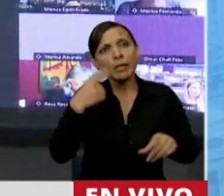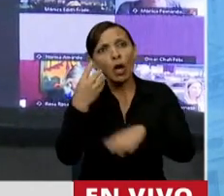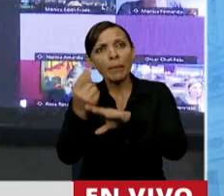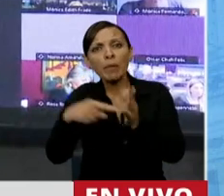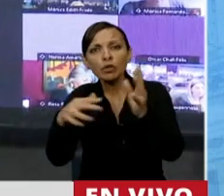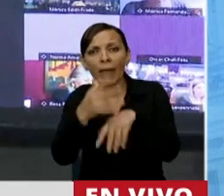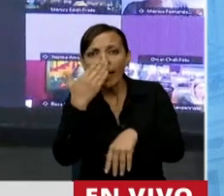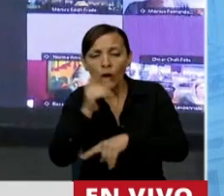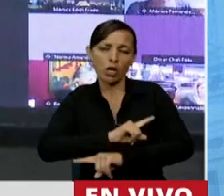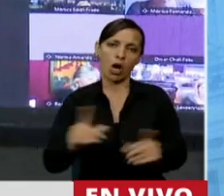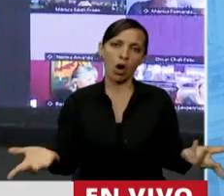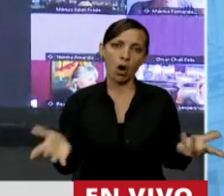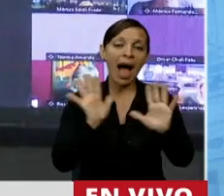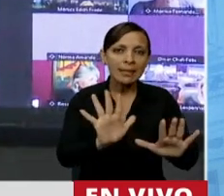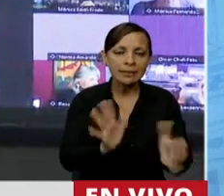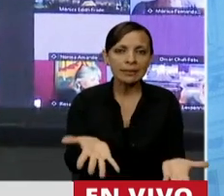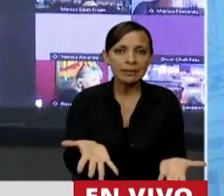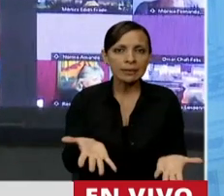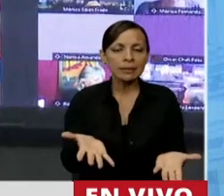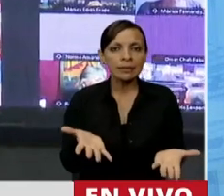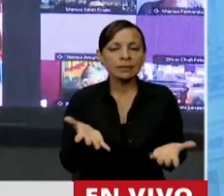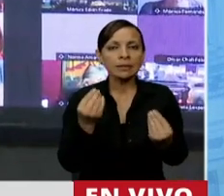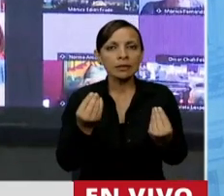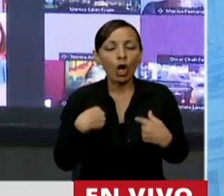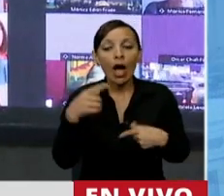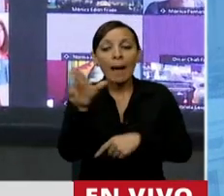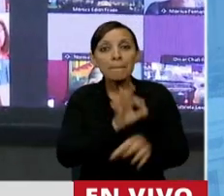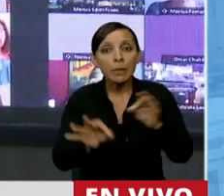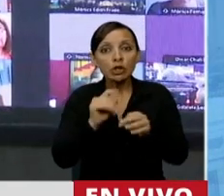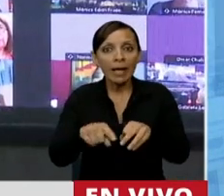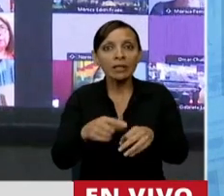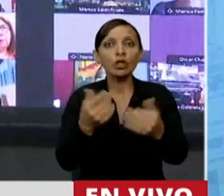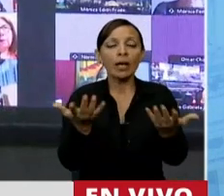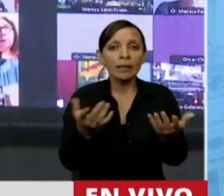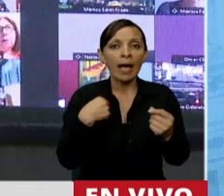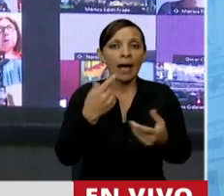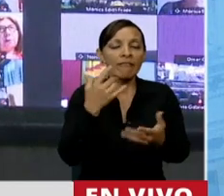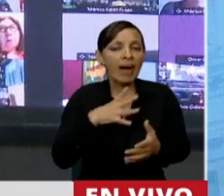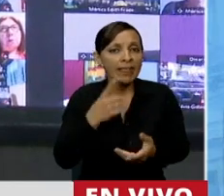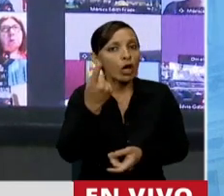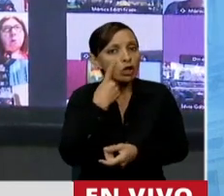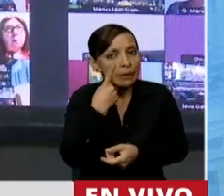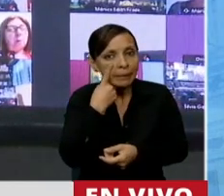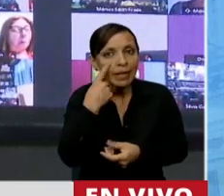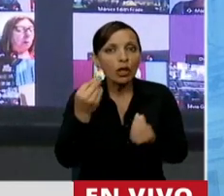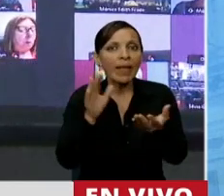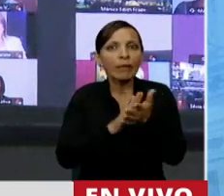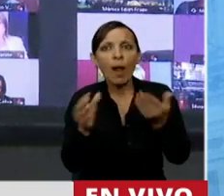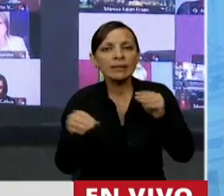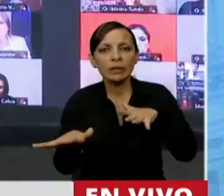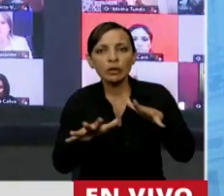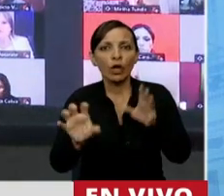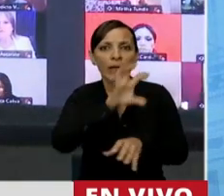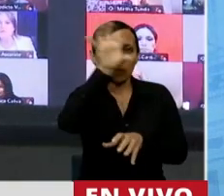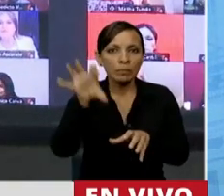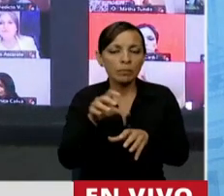Córdoba. La verdad, ¿qué pasa esto? Este proyecto manifiesta un absoluto desconocimiento de lo que pasa en el interior